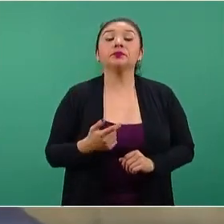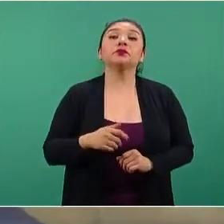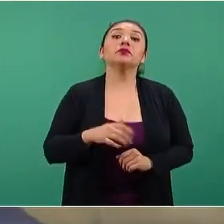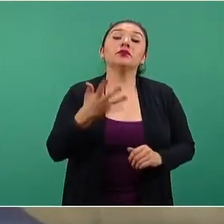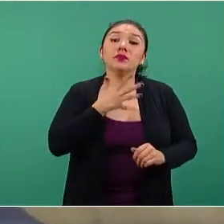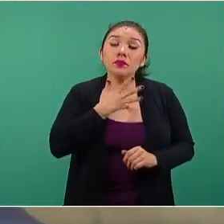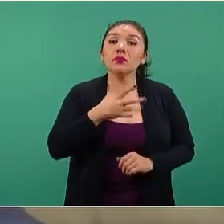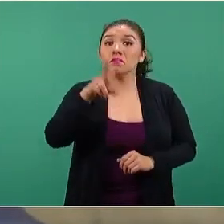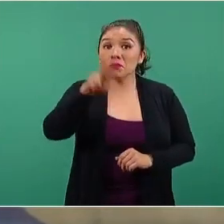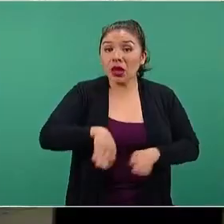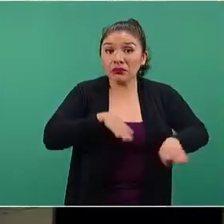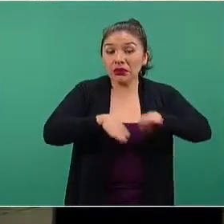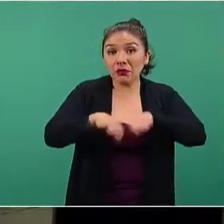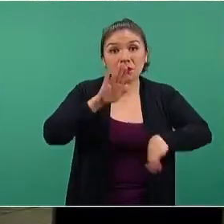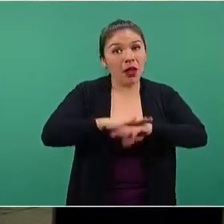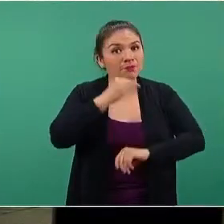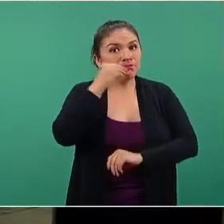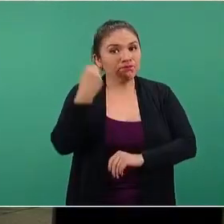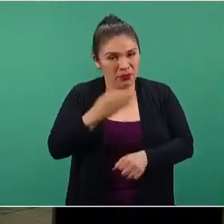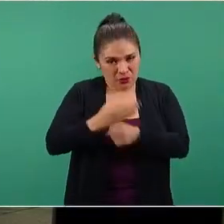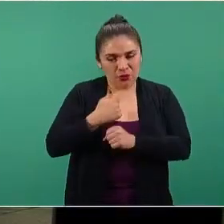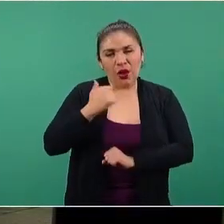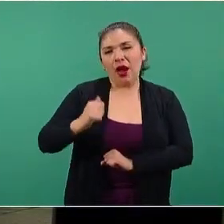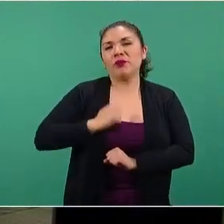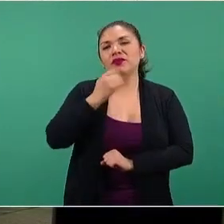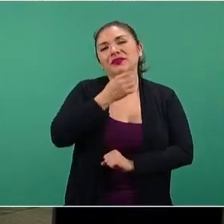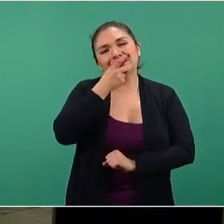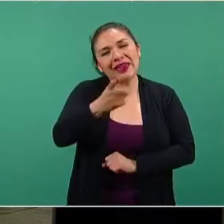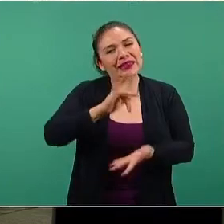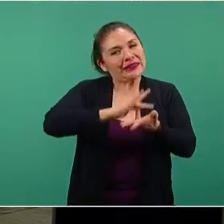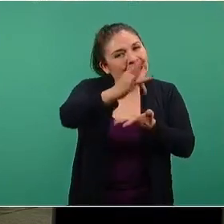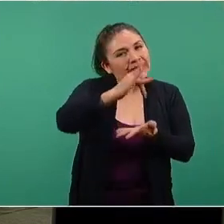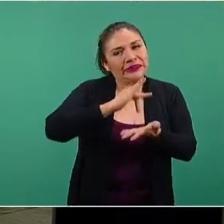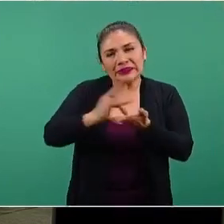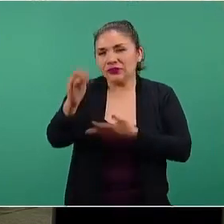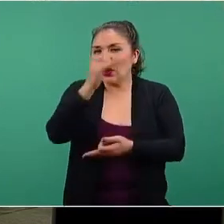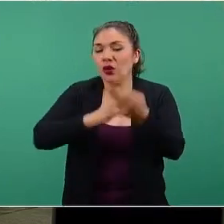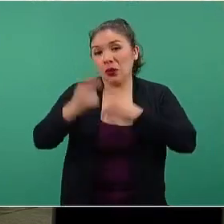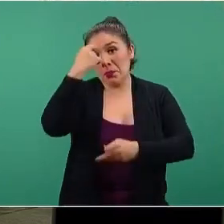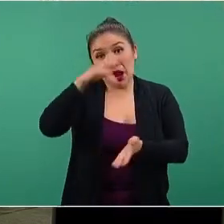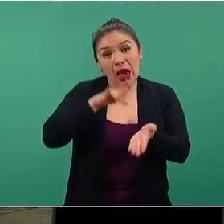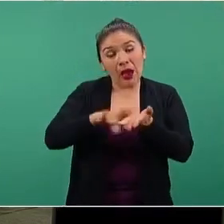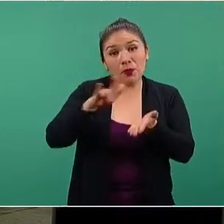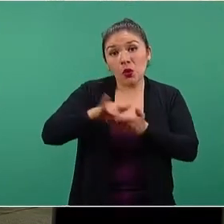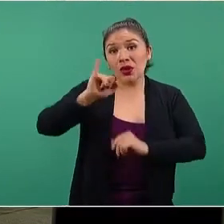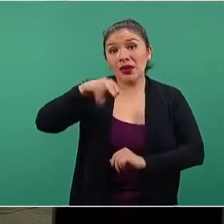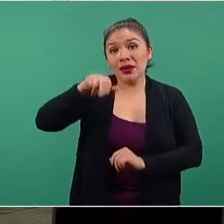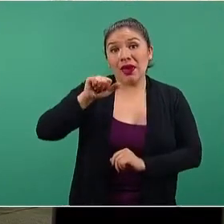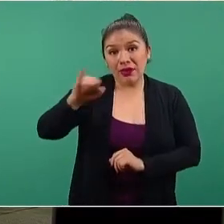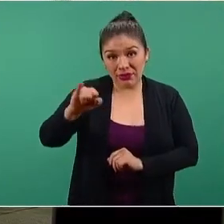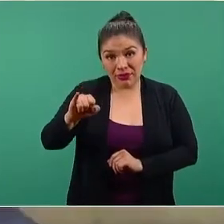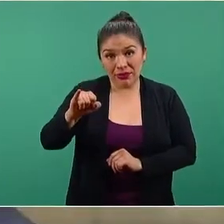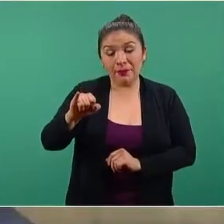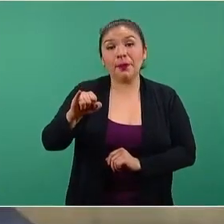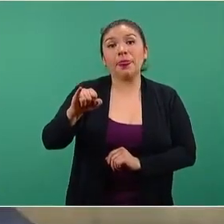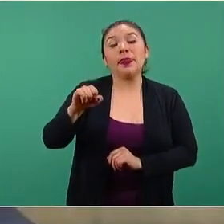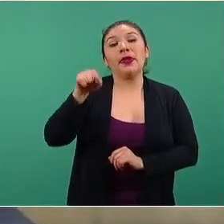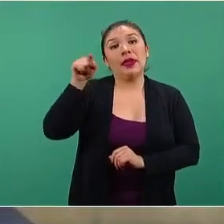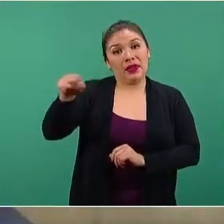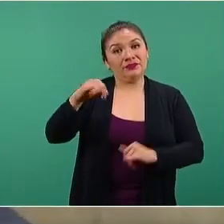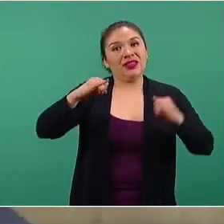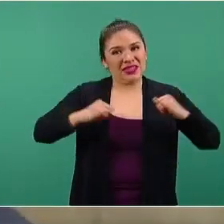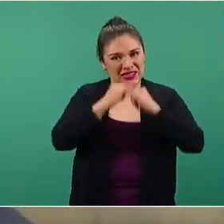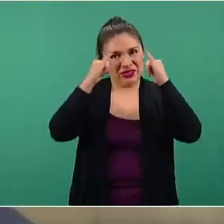trabajo espléndido, quiero aprovechar para agradecerlo públicamente, de apoyo del INAI, el Instituto Nacional de Acceso a la